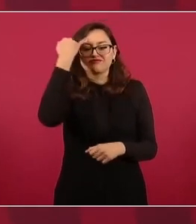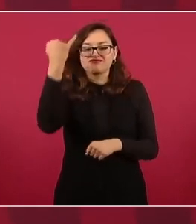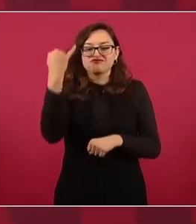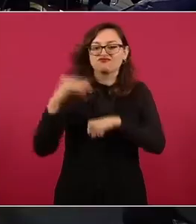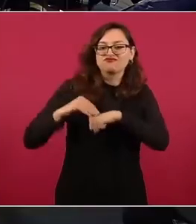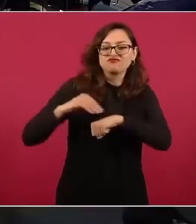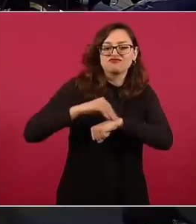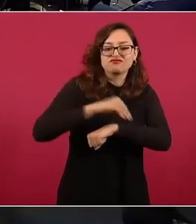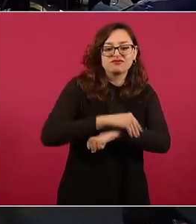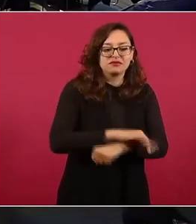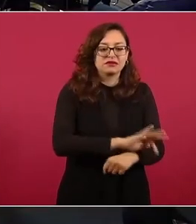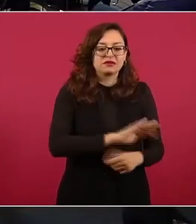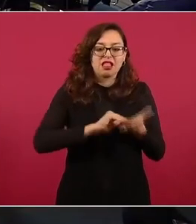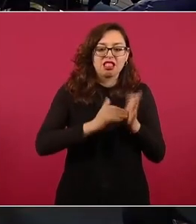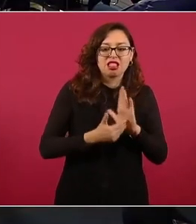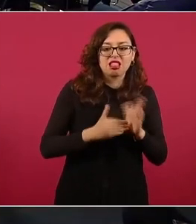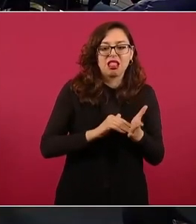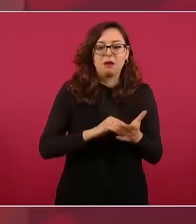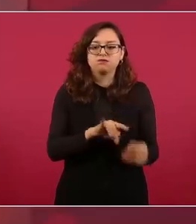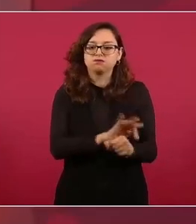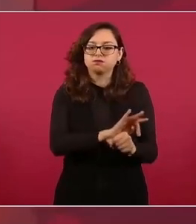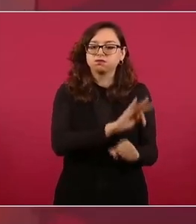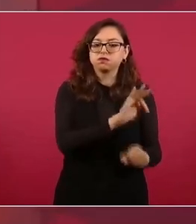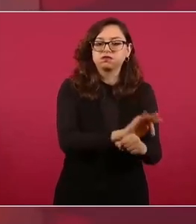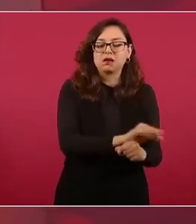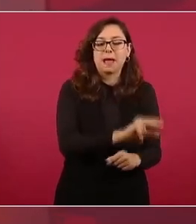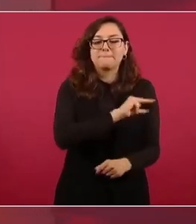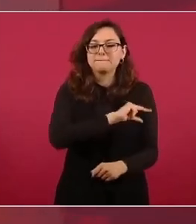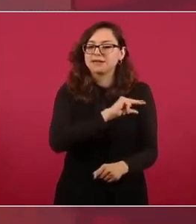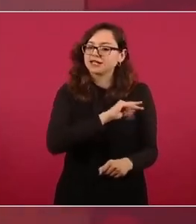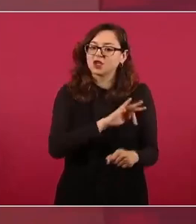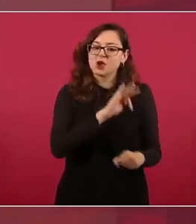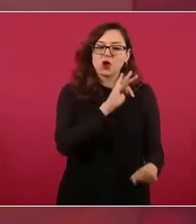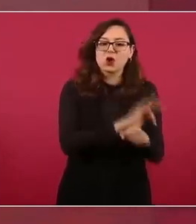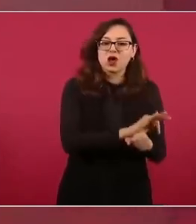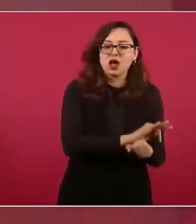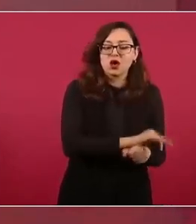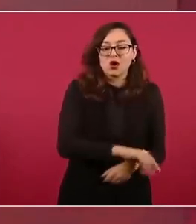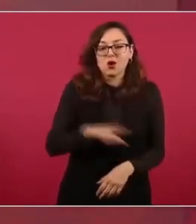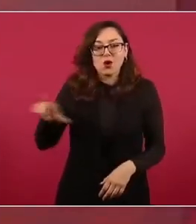para protegerlos y para atar de pies y manos